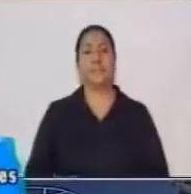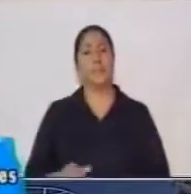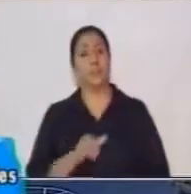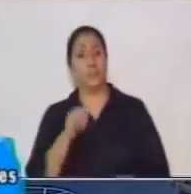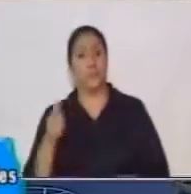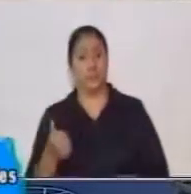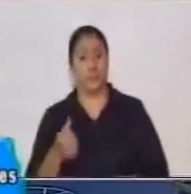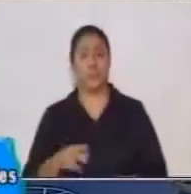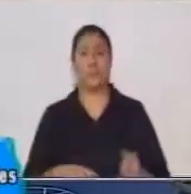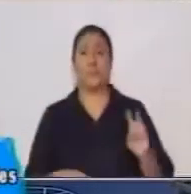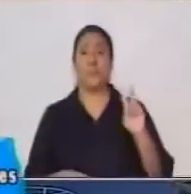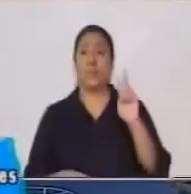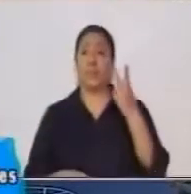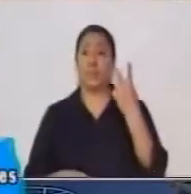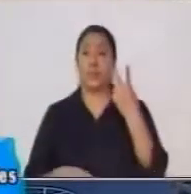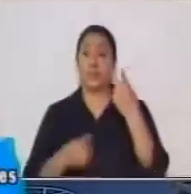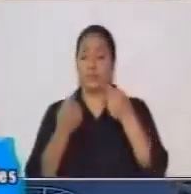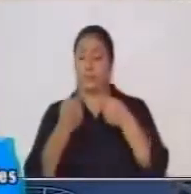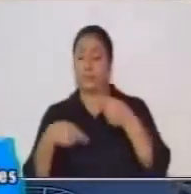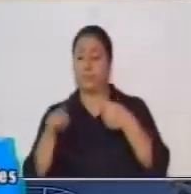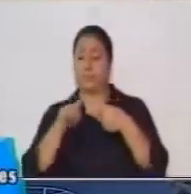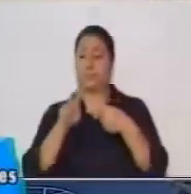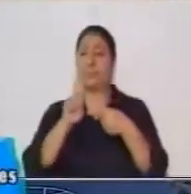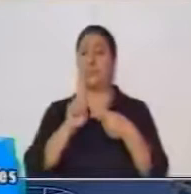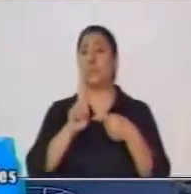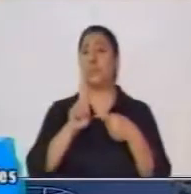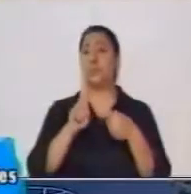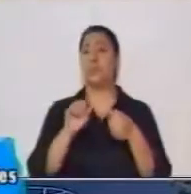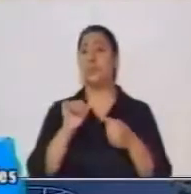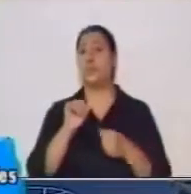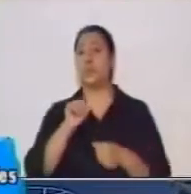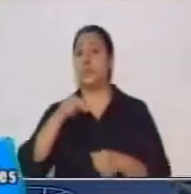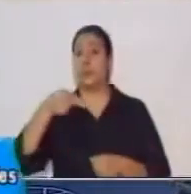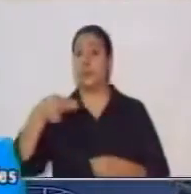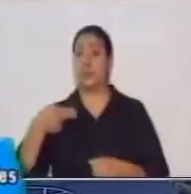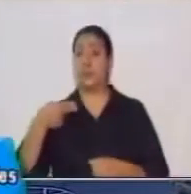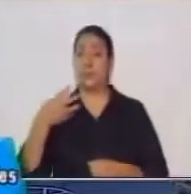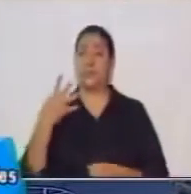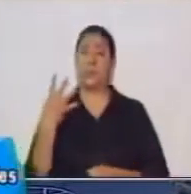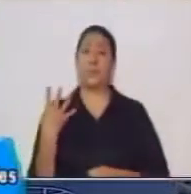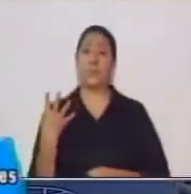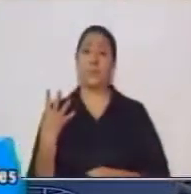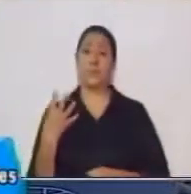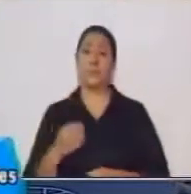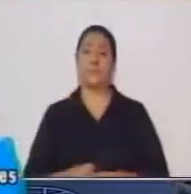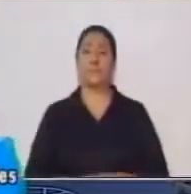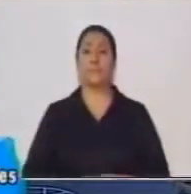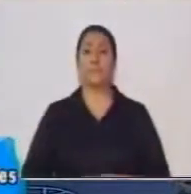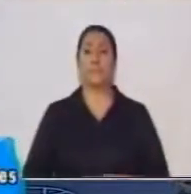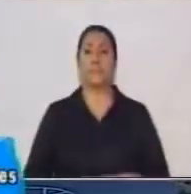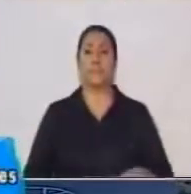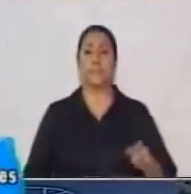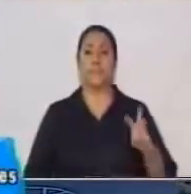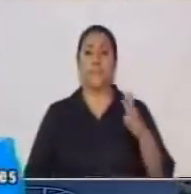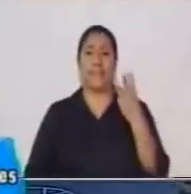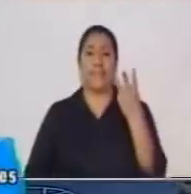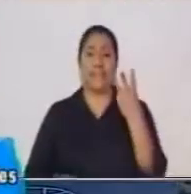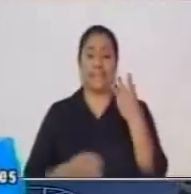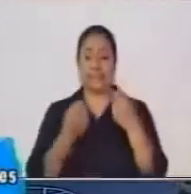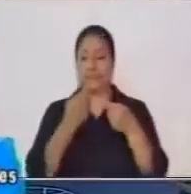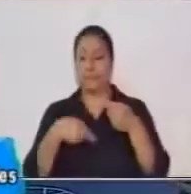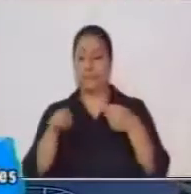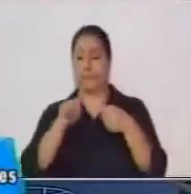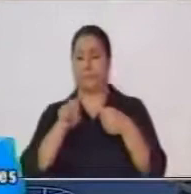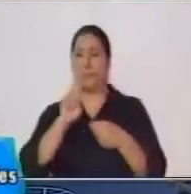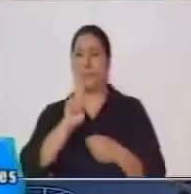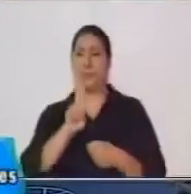2 elevado al cuadrado es igual a 4. 3 elevado al